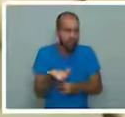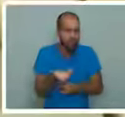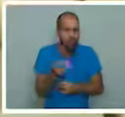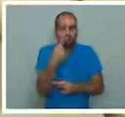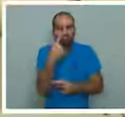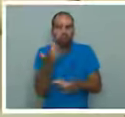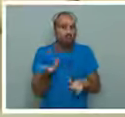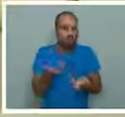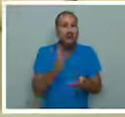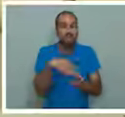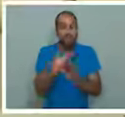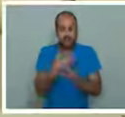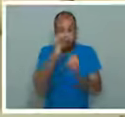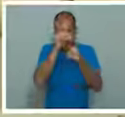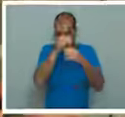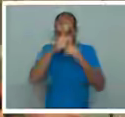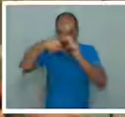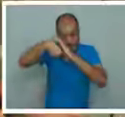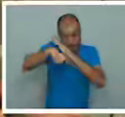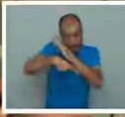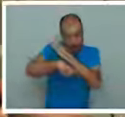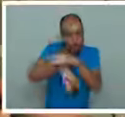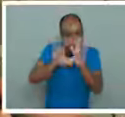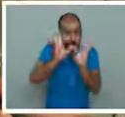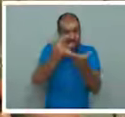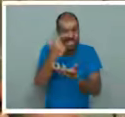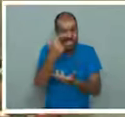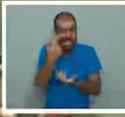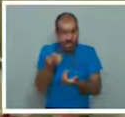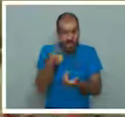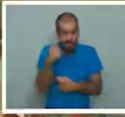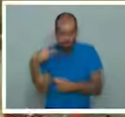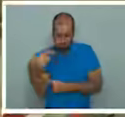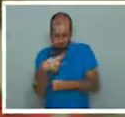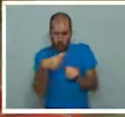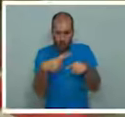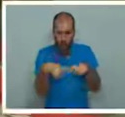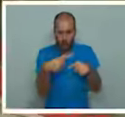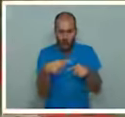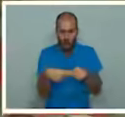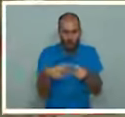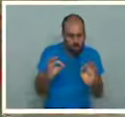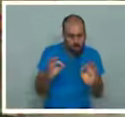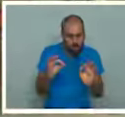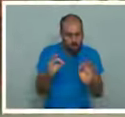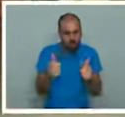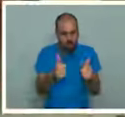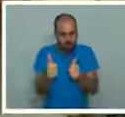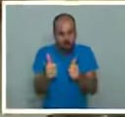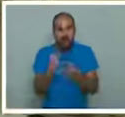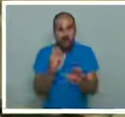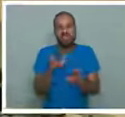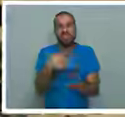conservación es temática viable que se hace un millón a g de ahí se diluye y después se disemina o se congela como vieron